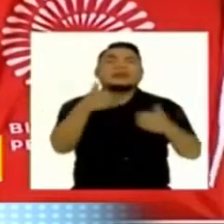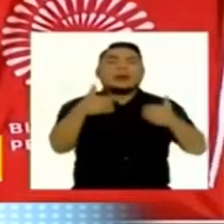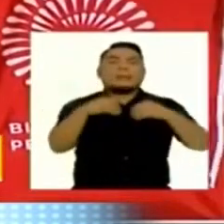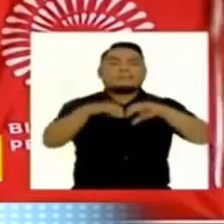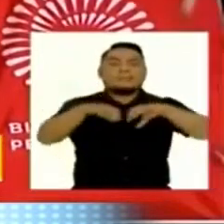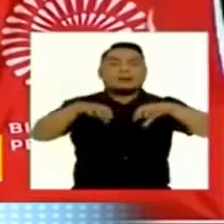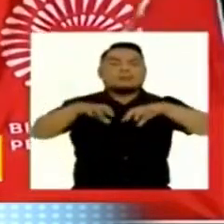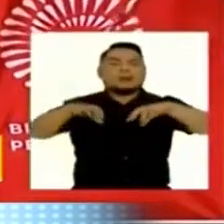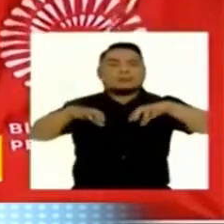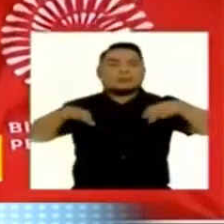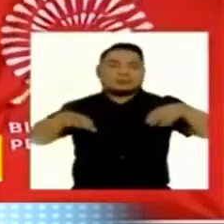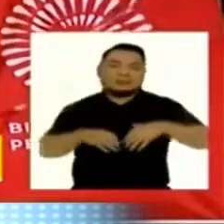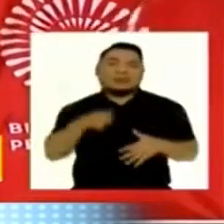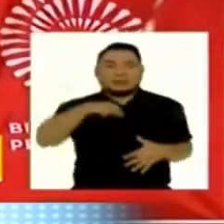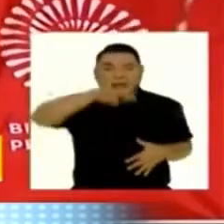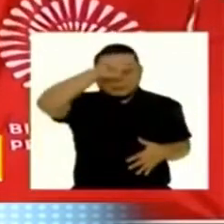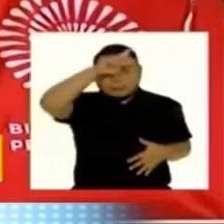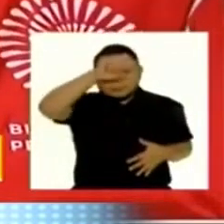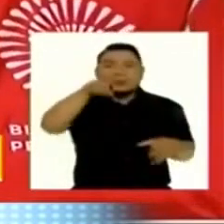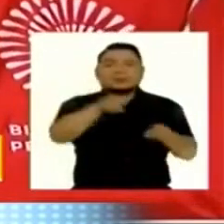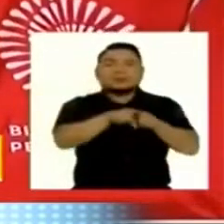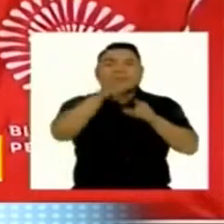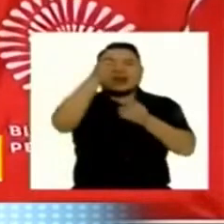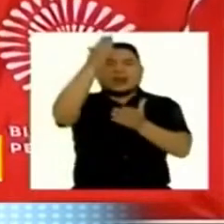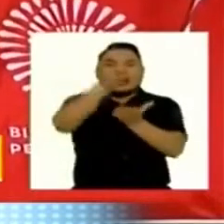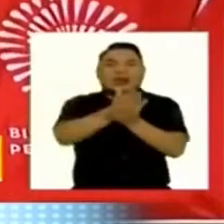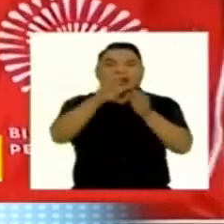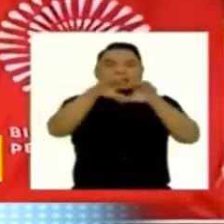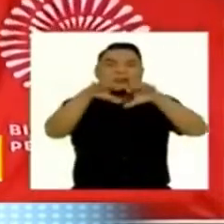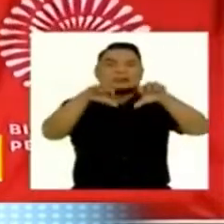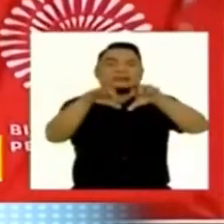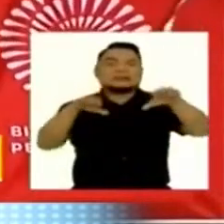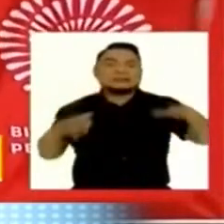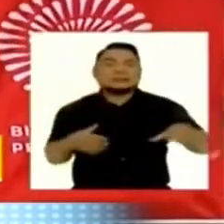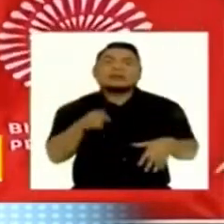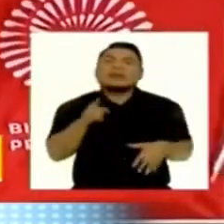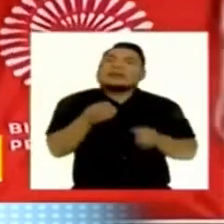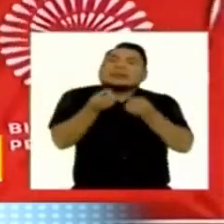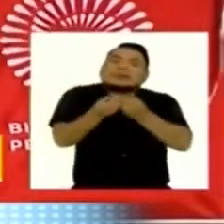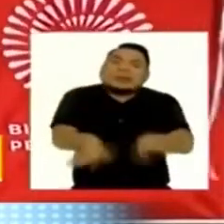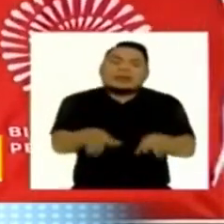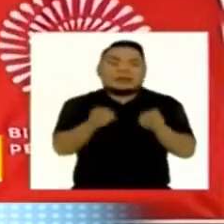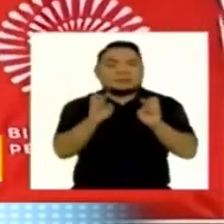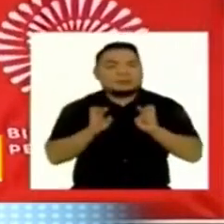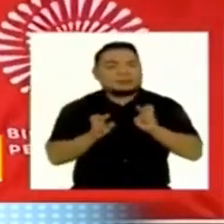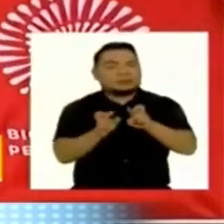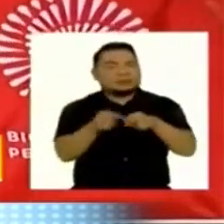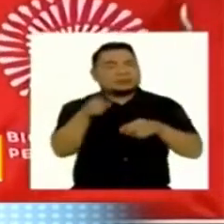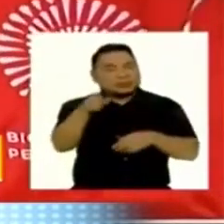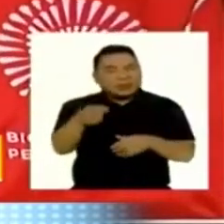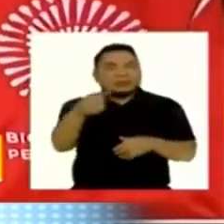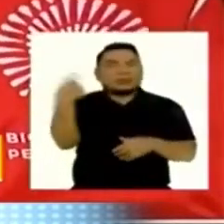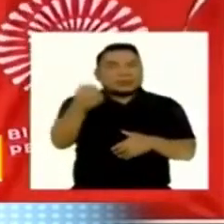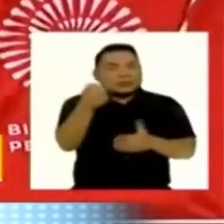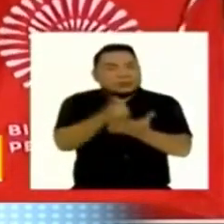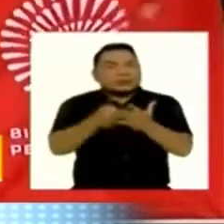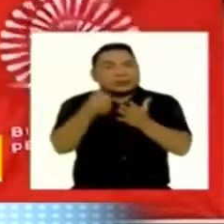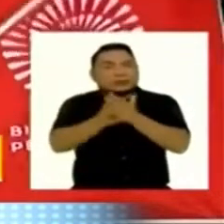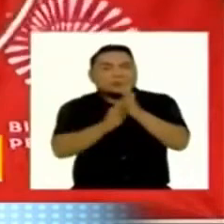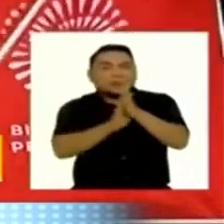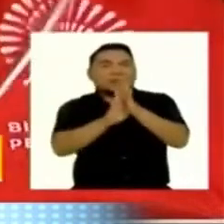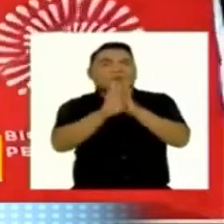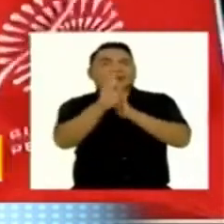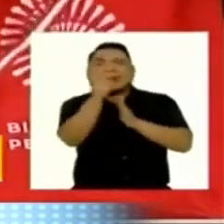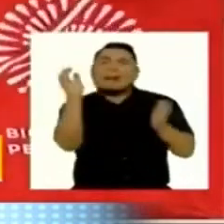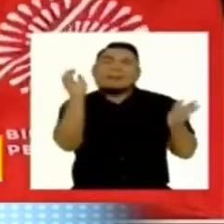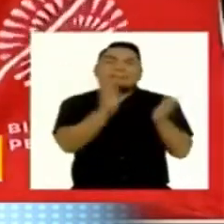nos separan como nación y nos hacen perder la oportunidad de construir un